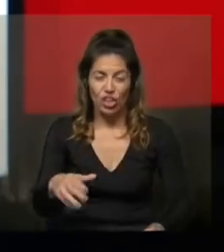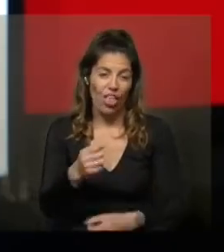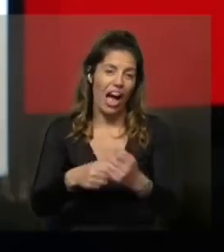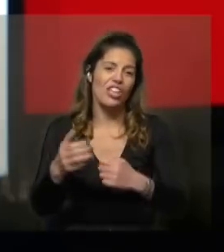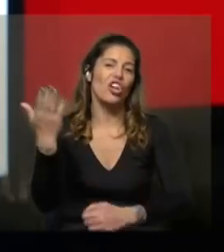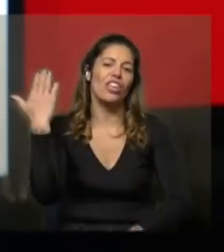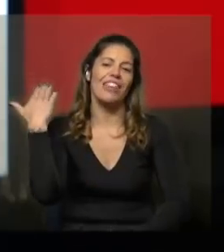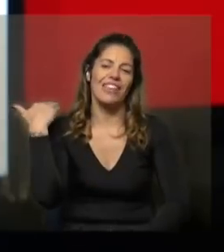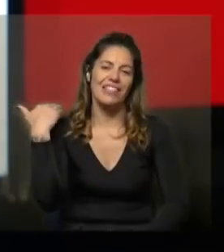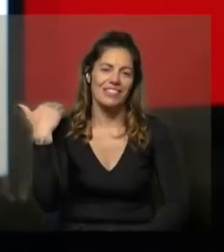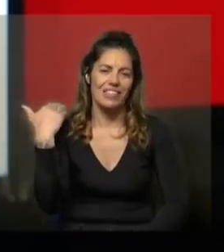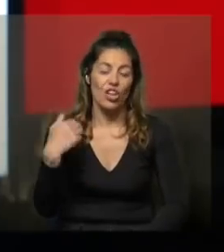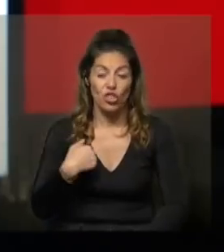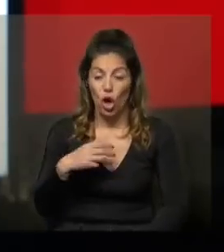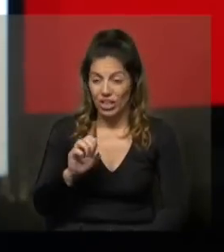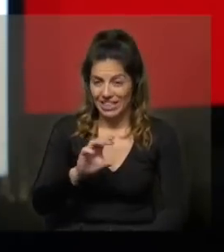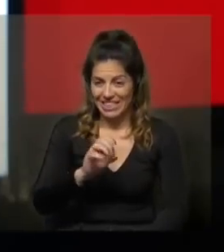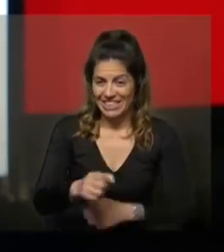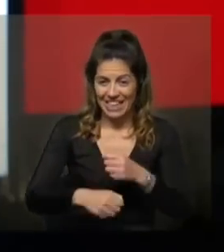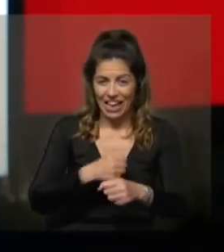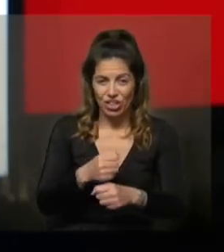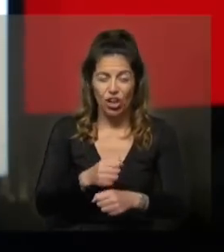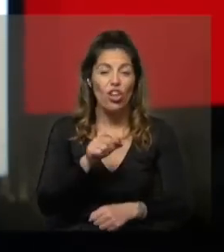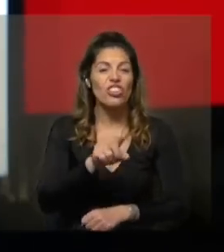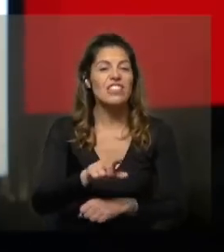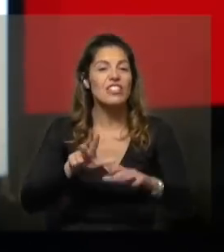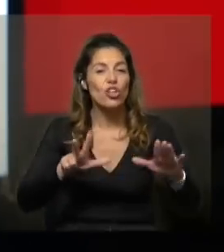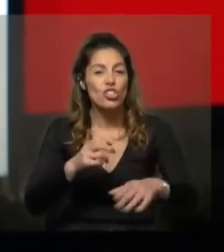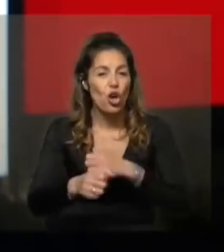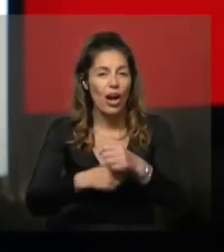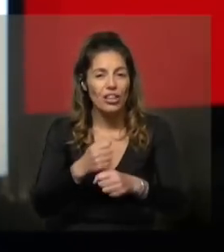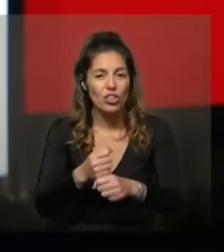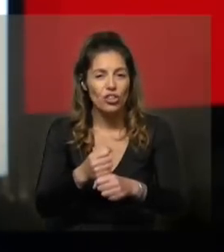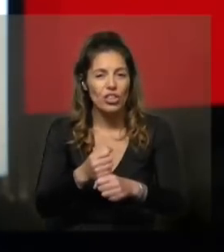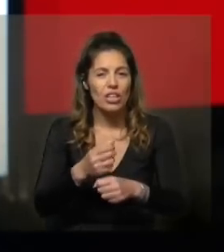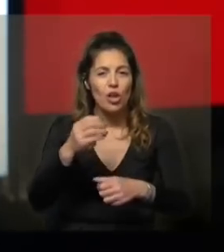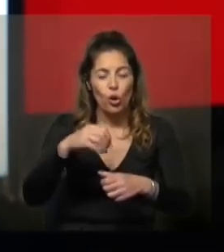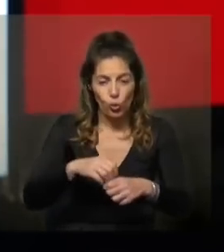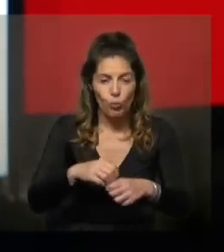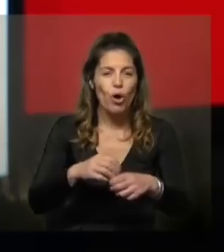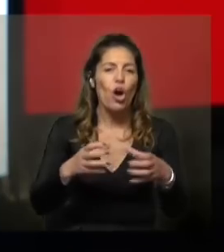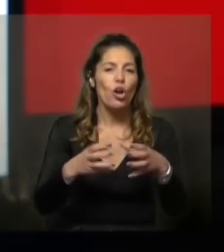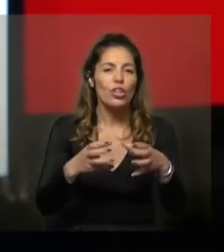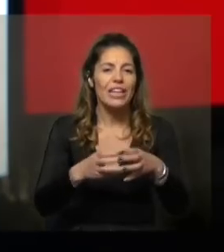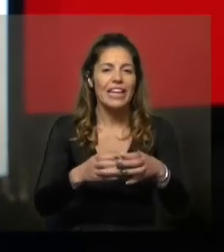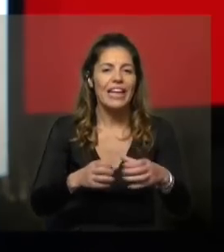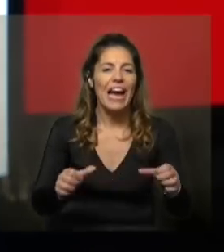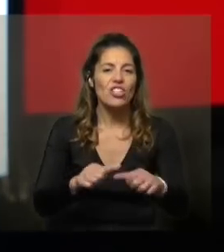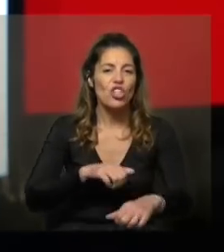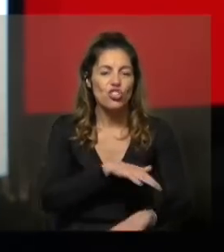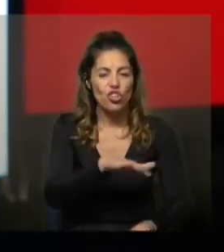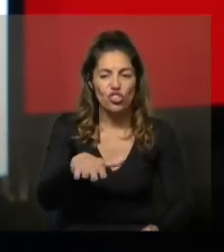te acordás yo tenía 15 años a los 18 ya estaba metido en el grupo de acción social de la parroquia estaba toda la época del